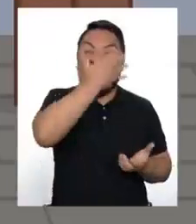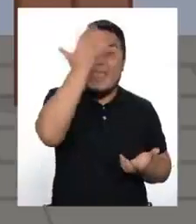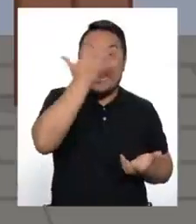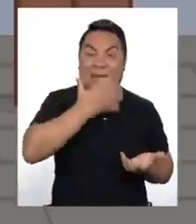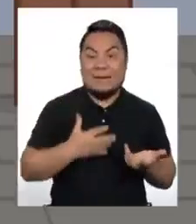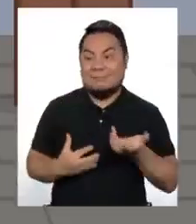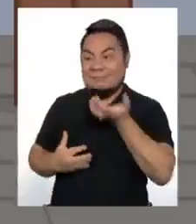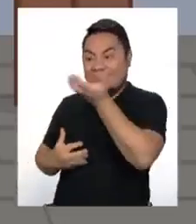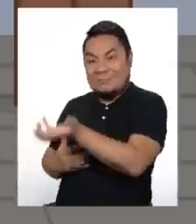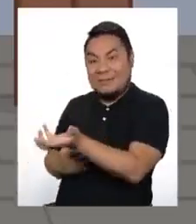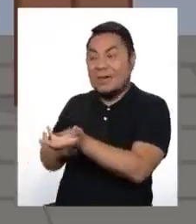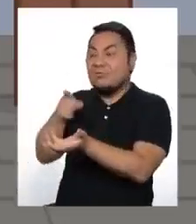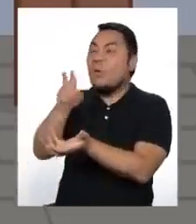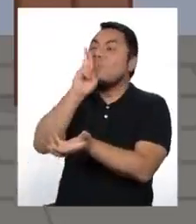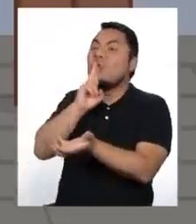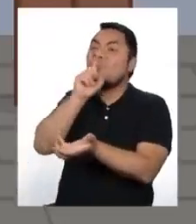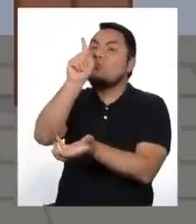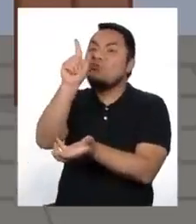le dé.